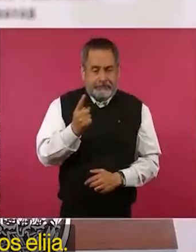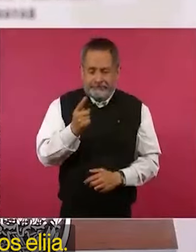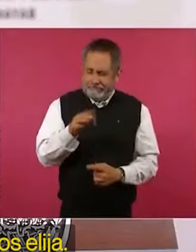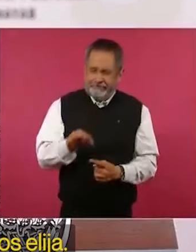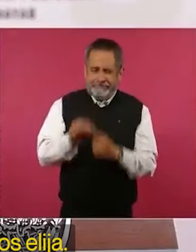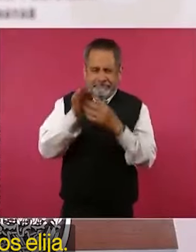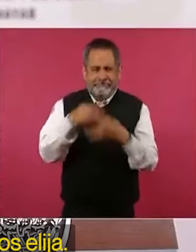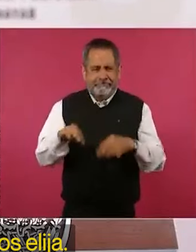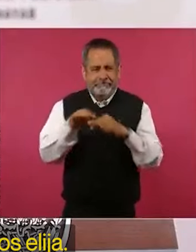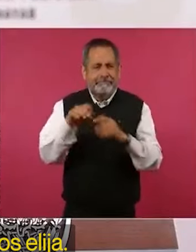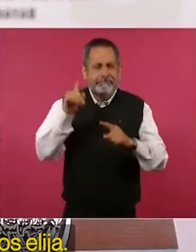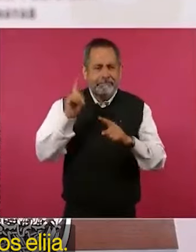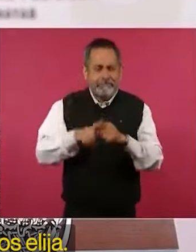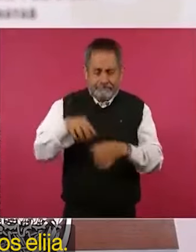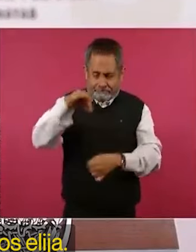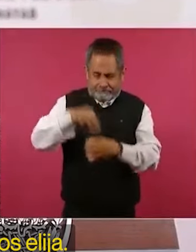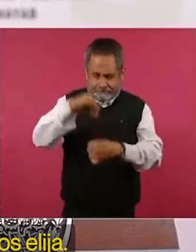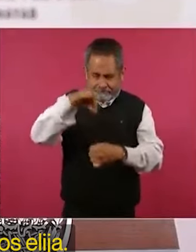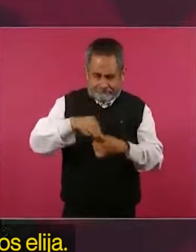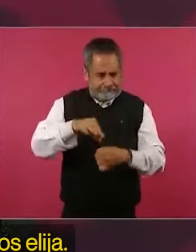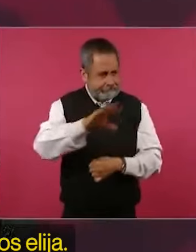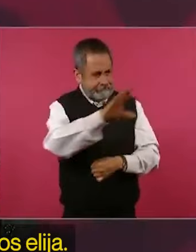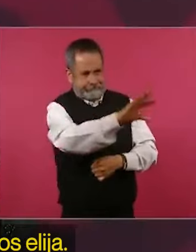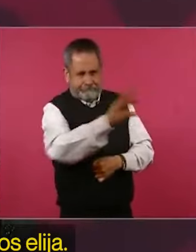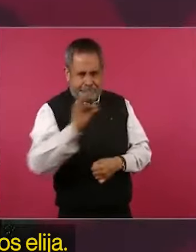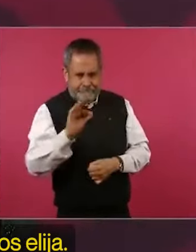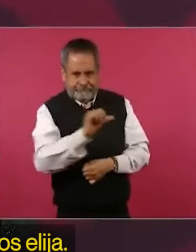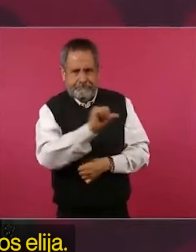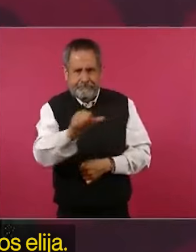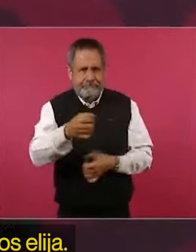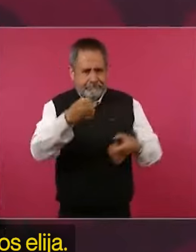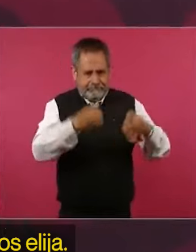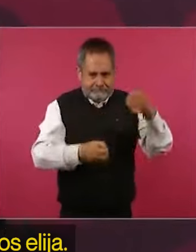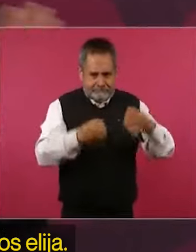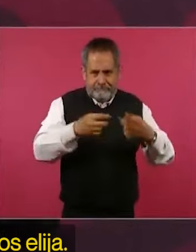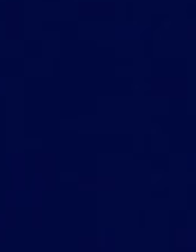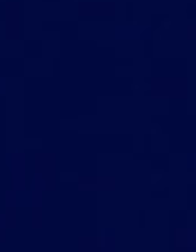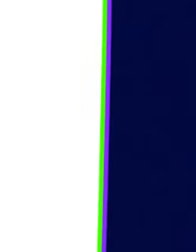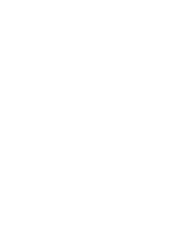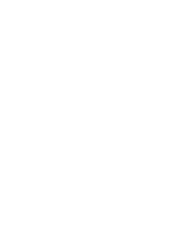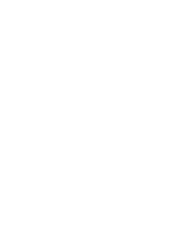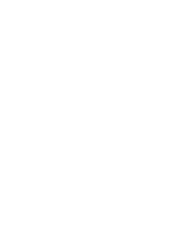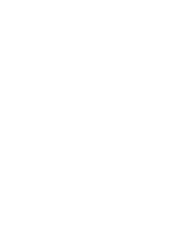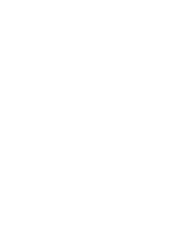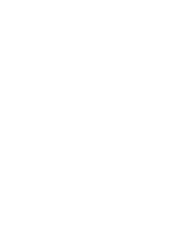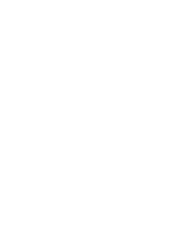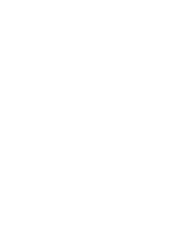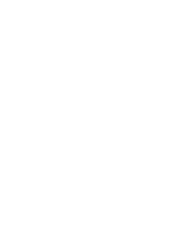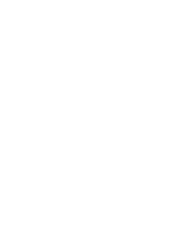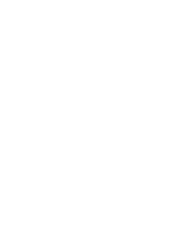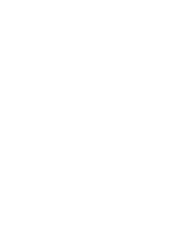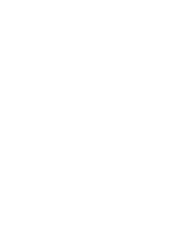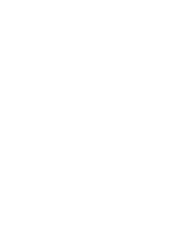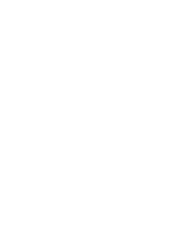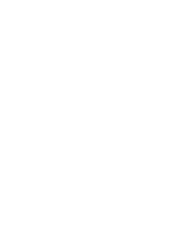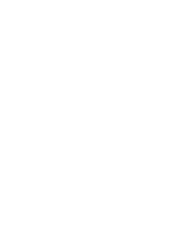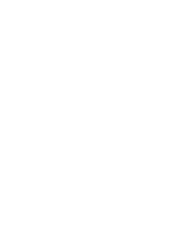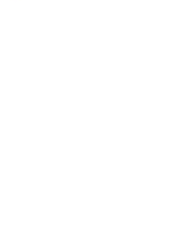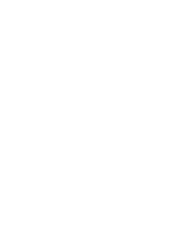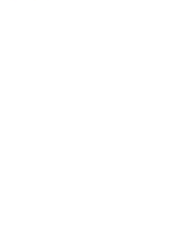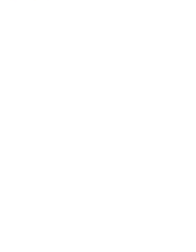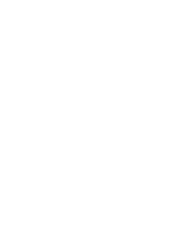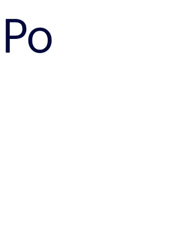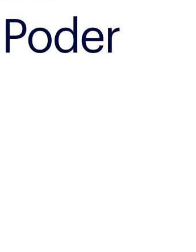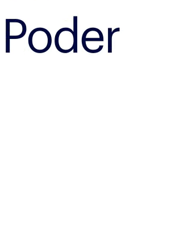esencial es la elección de los jueces, que el pueblo los elija. Me dio mucho gusto que jueces aceptaron participar en el